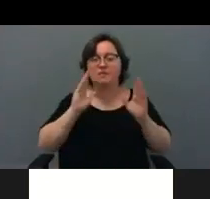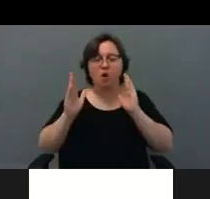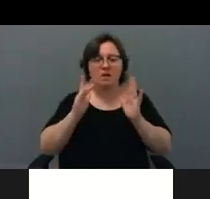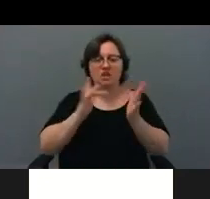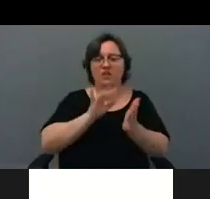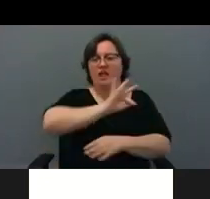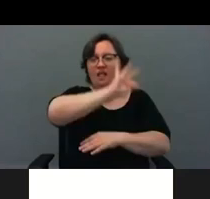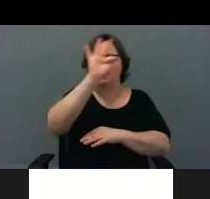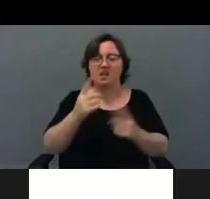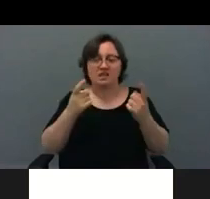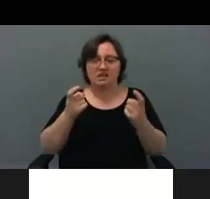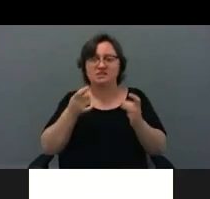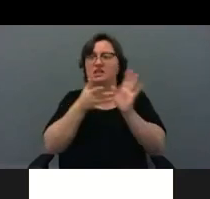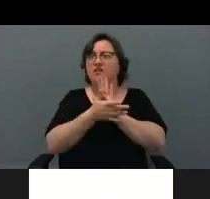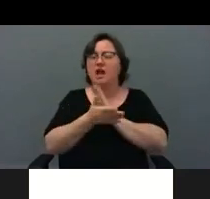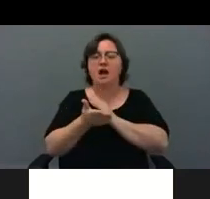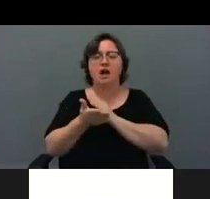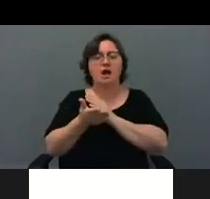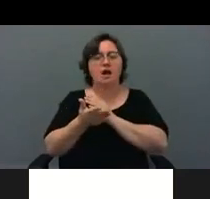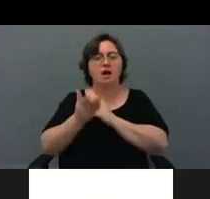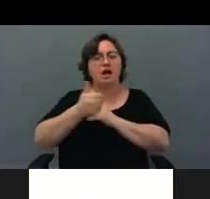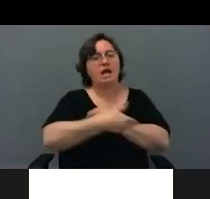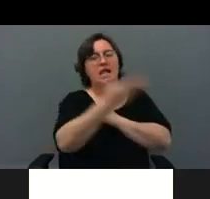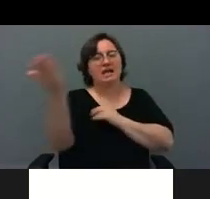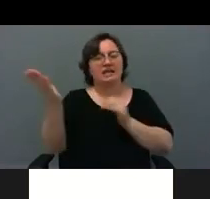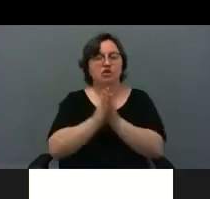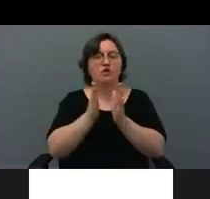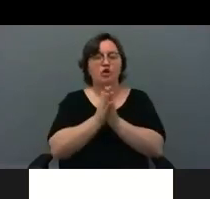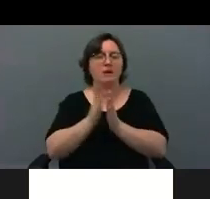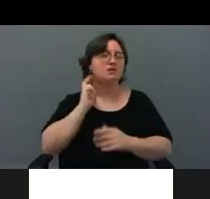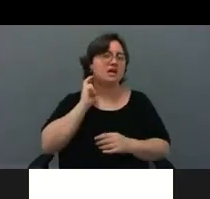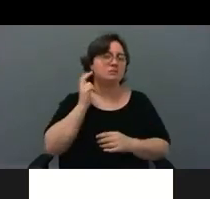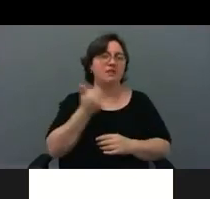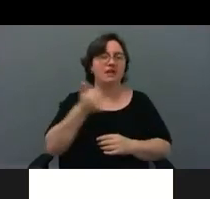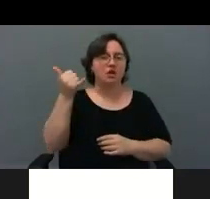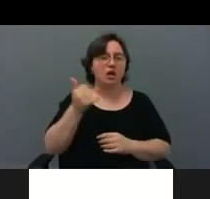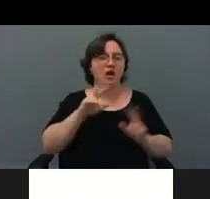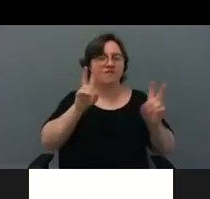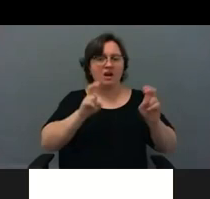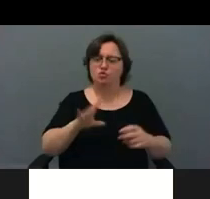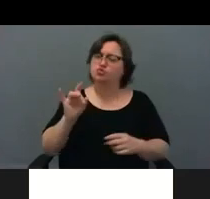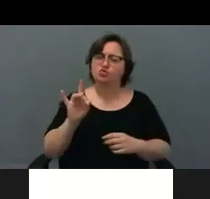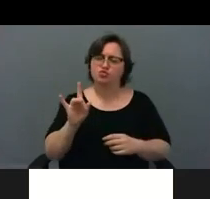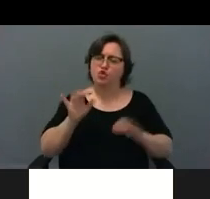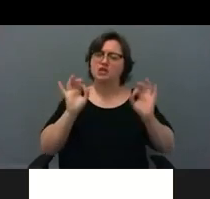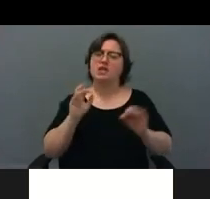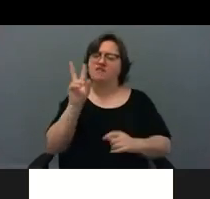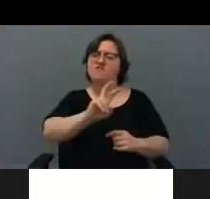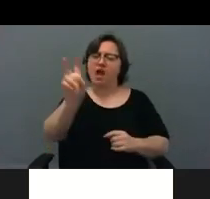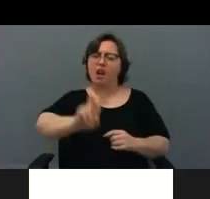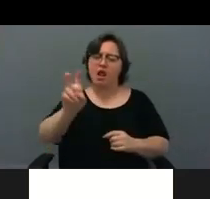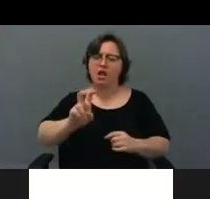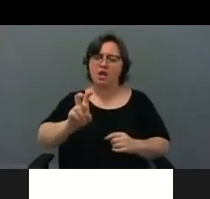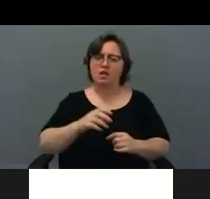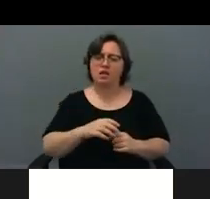del día, podría ser útil para el resto de tus compañeros de Aspace Rioja? Por supuesto que sí. ¿Tú crees